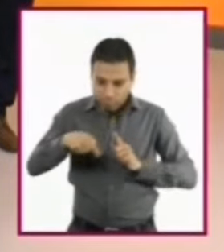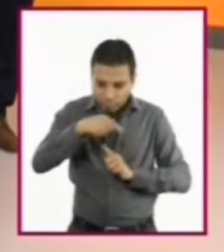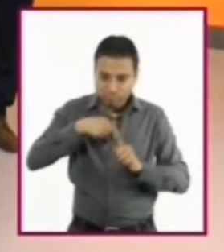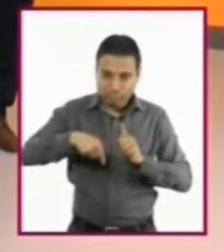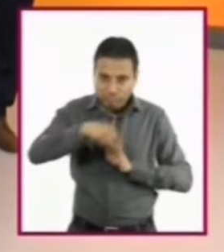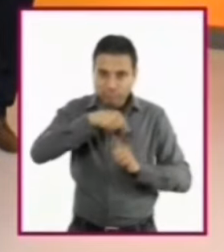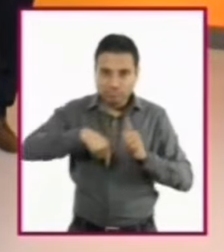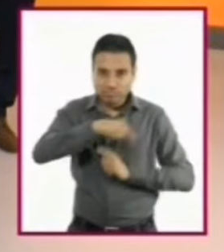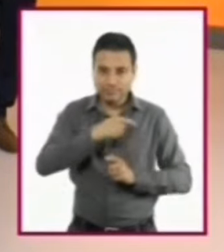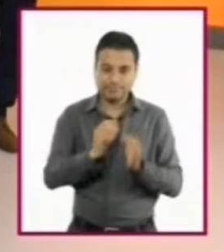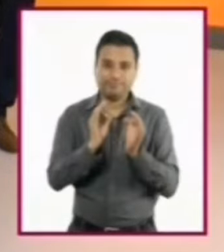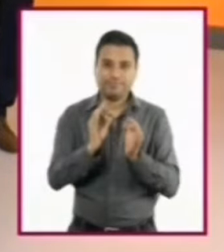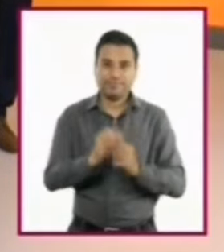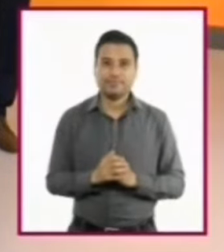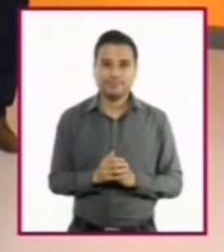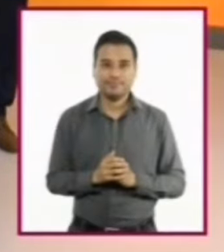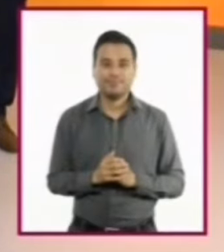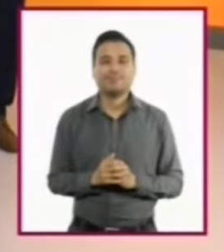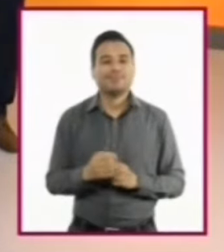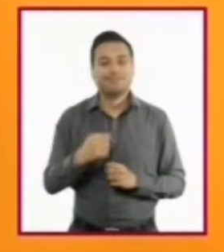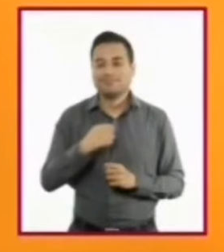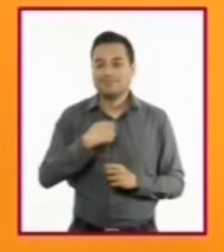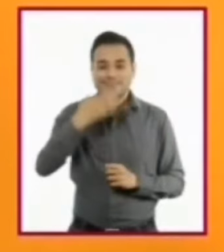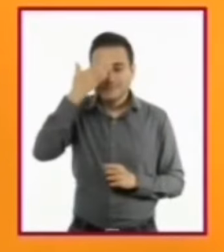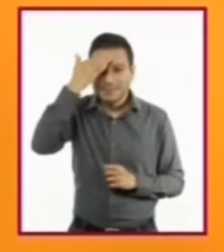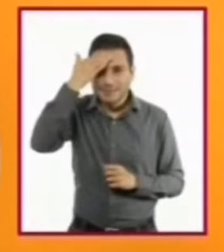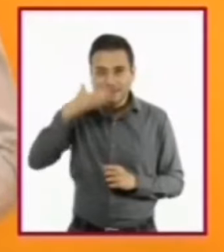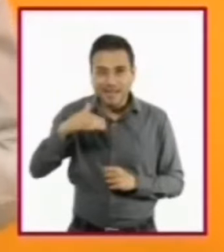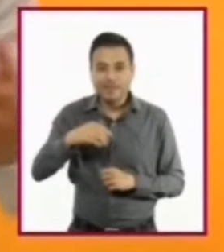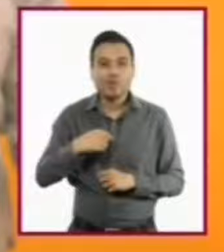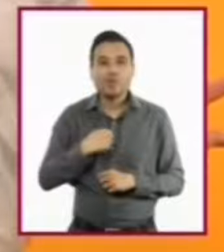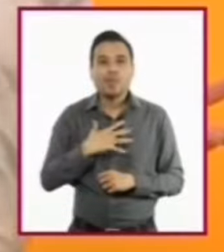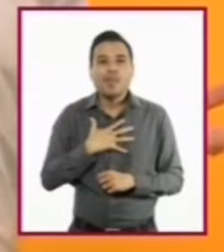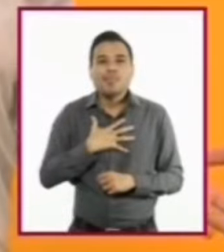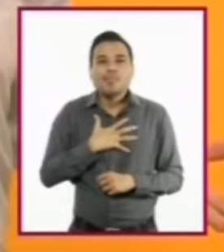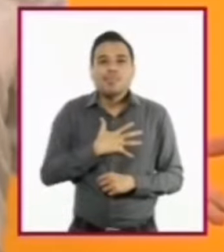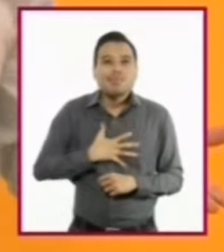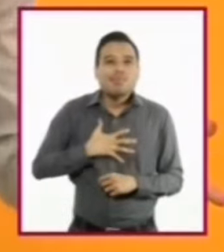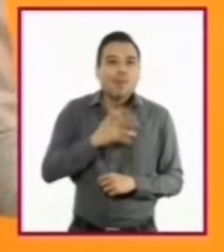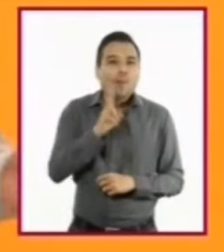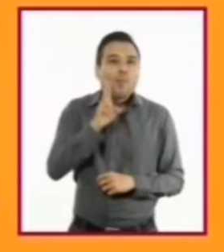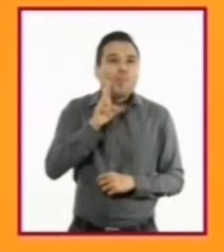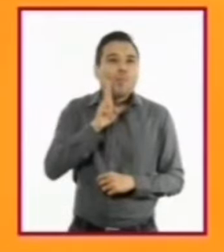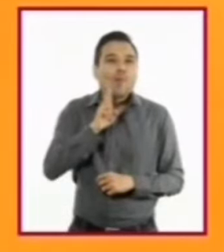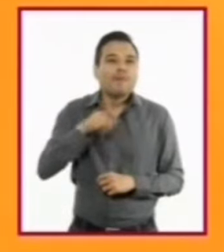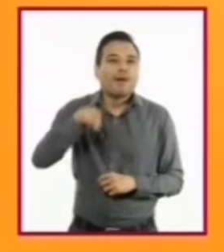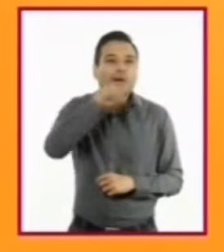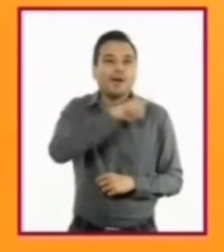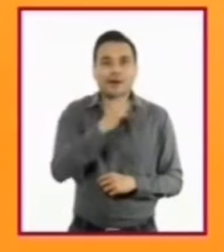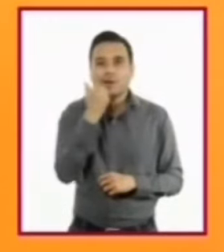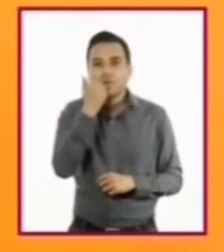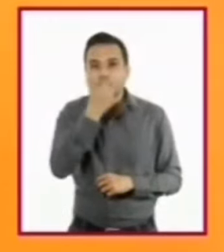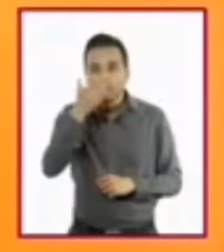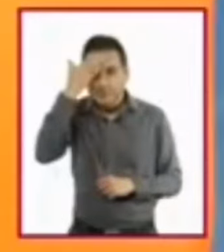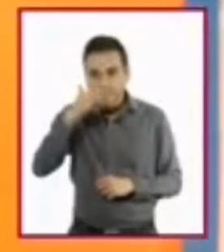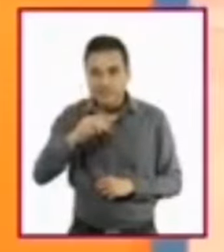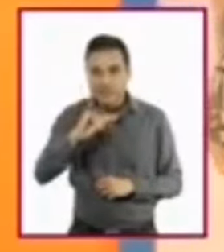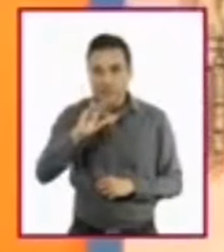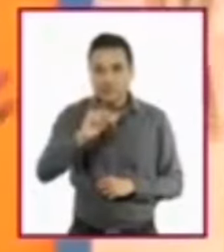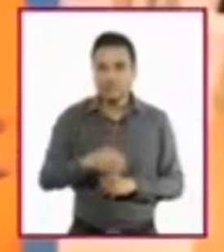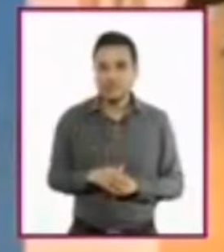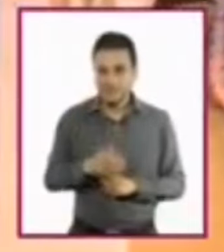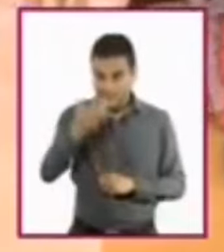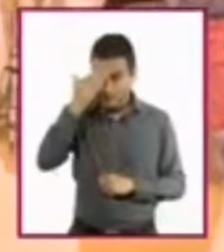permanente. Lo sé, maestra. Solo estaba poniendo a prueba a nuestras alumnas y alumnos. ¿Ya saben a qué órgano se refiere